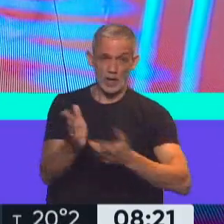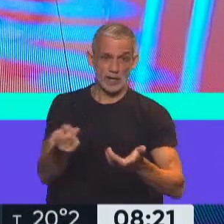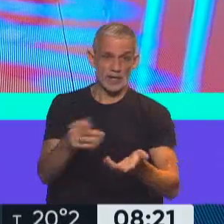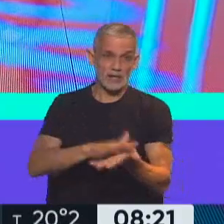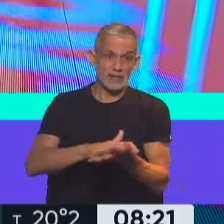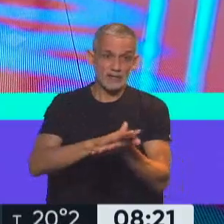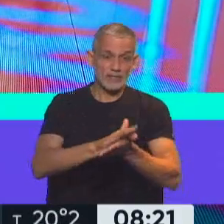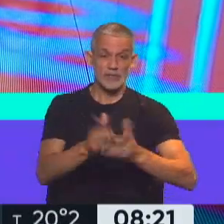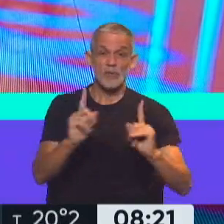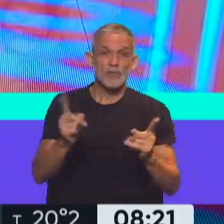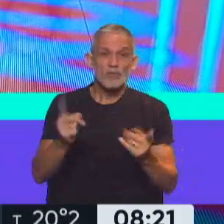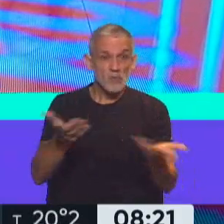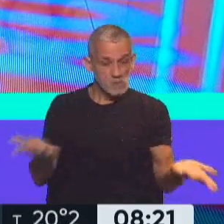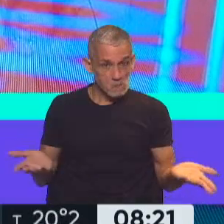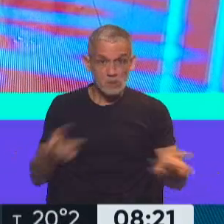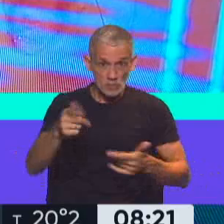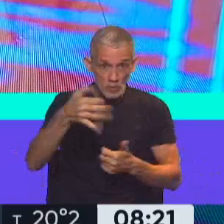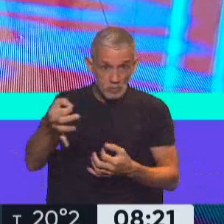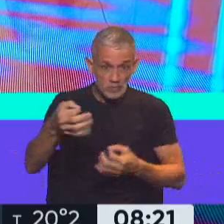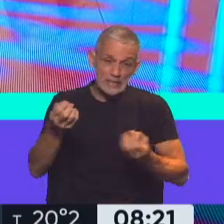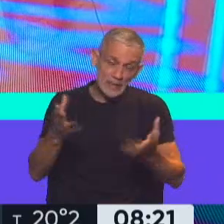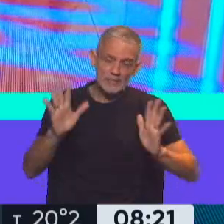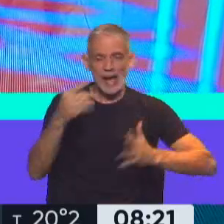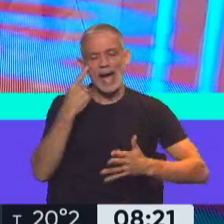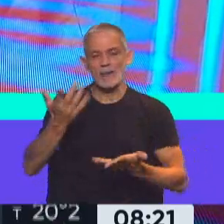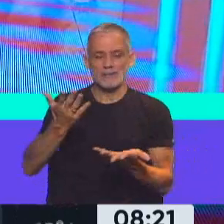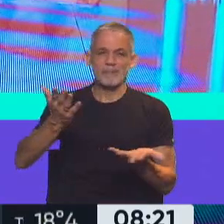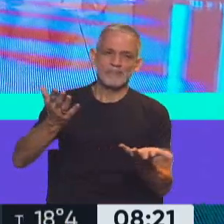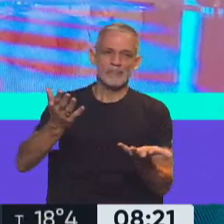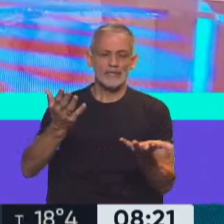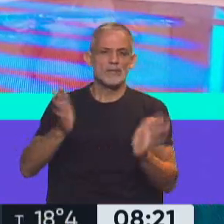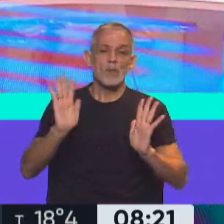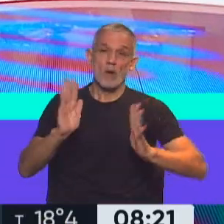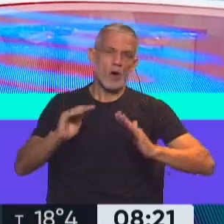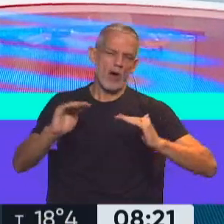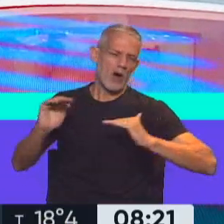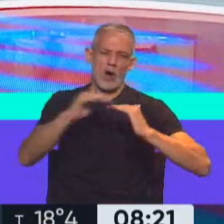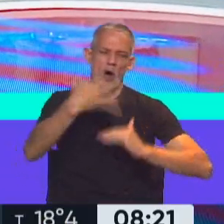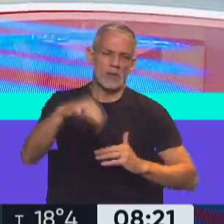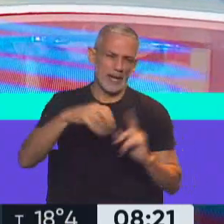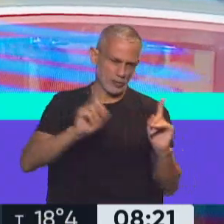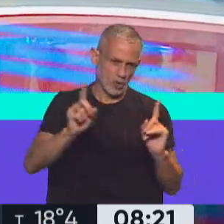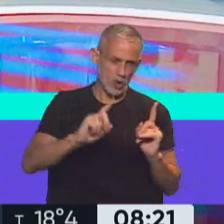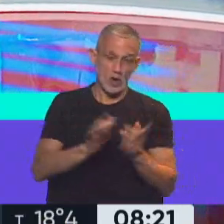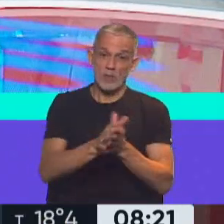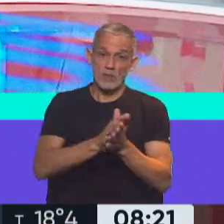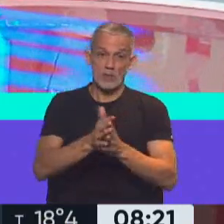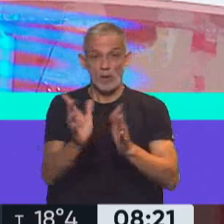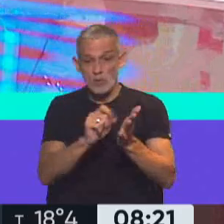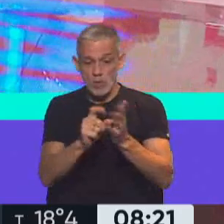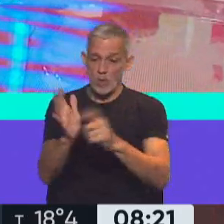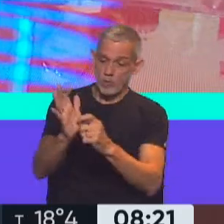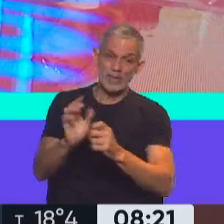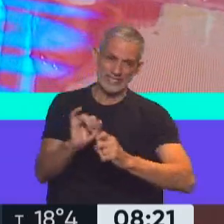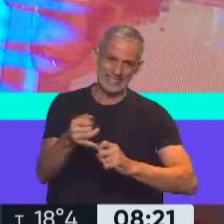Es decir, eso se mantiene en muchísimos Eso lugares. está bien. Sí, a ver, Eso está bien. Claro, pero no sería tan obligatorio. No, las manos sí, me Lo parece de que las sí. manos